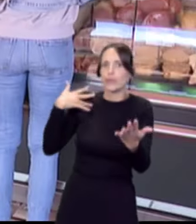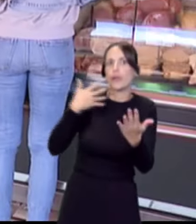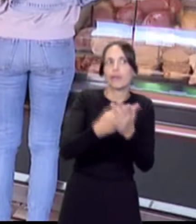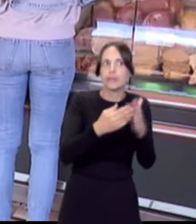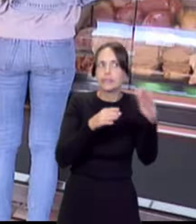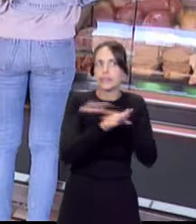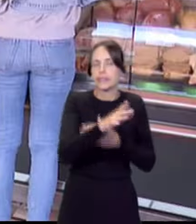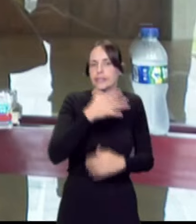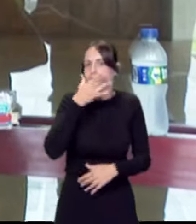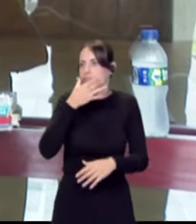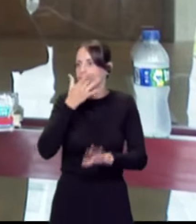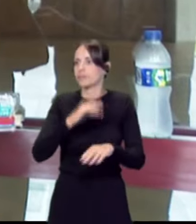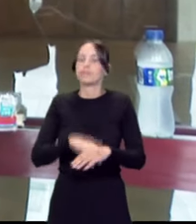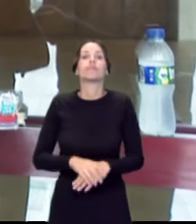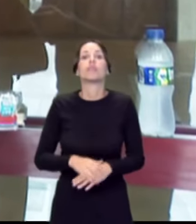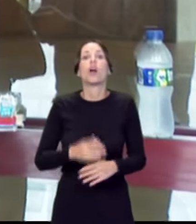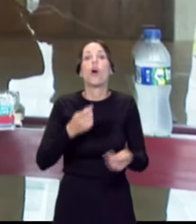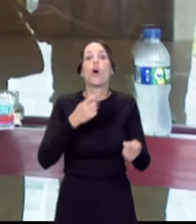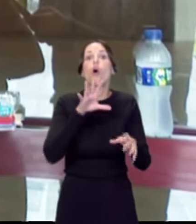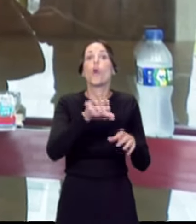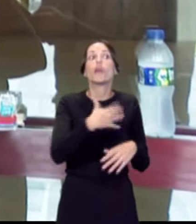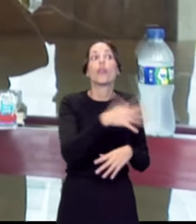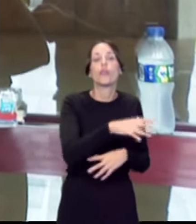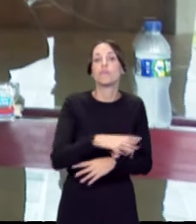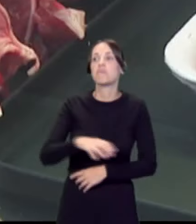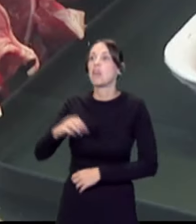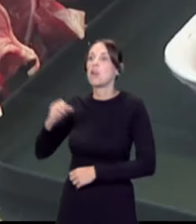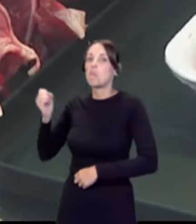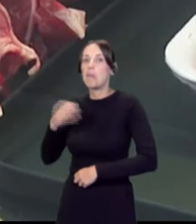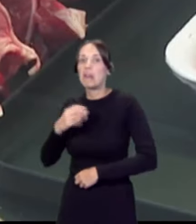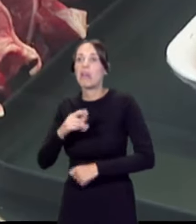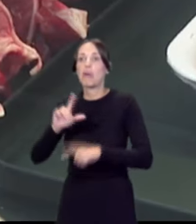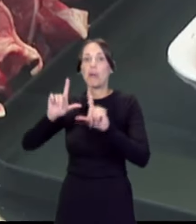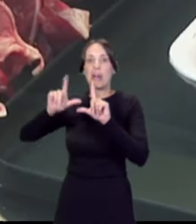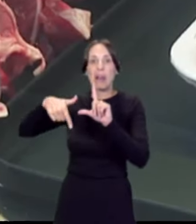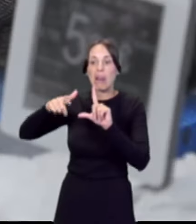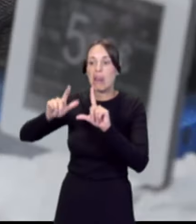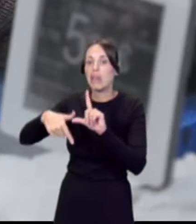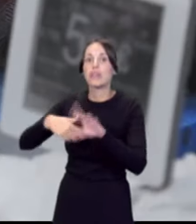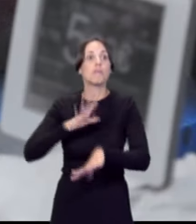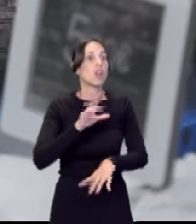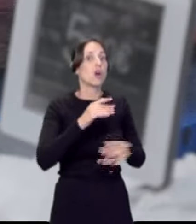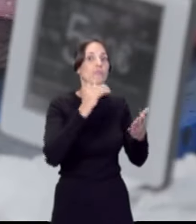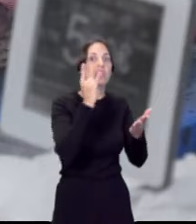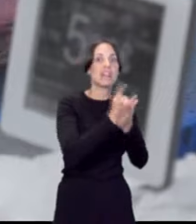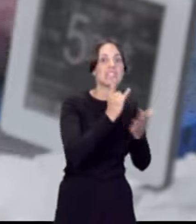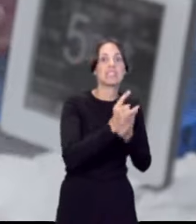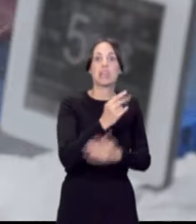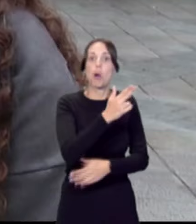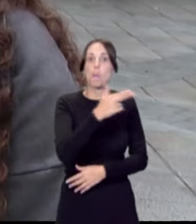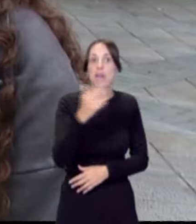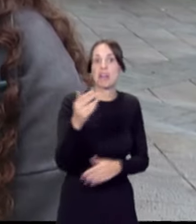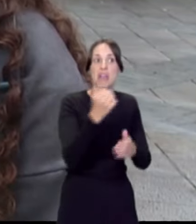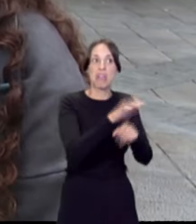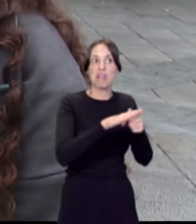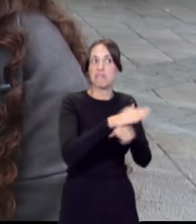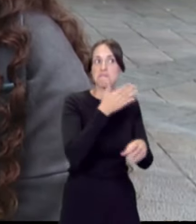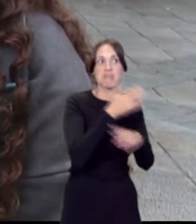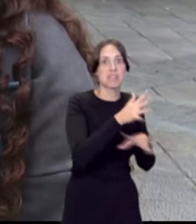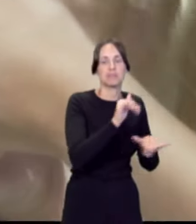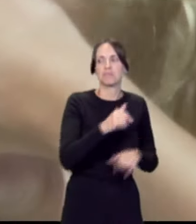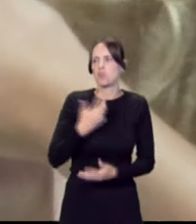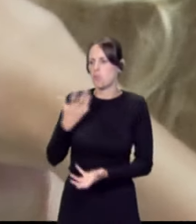Van a la compra. Solo ir más al Mercadona, al Lidl. Pero apenas acuden a la carnicería o a la pescadería del barrio. Yo es que realmente no